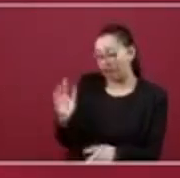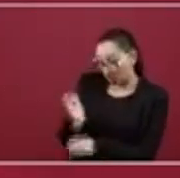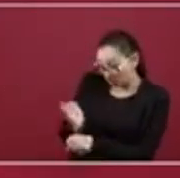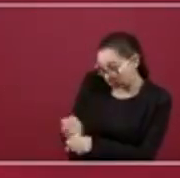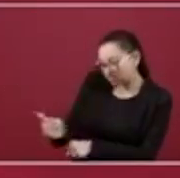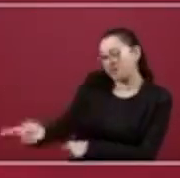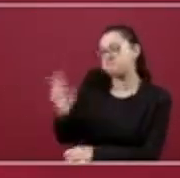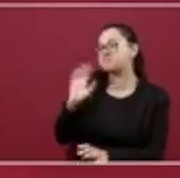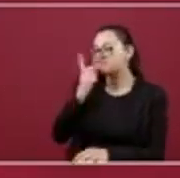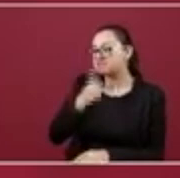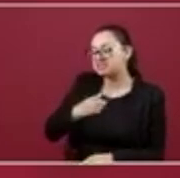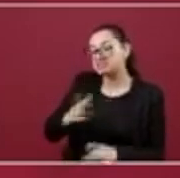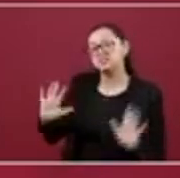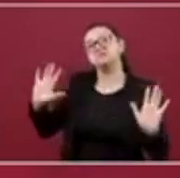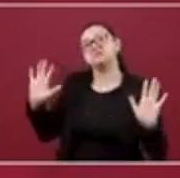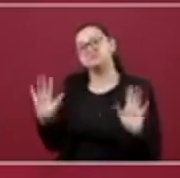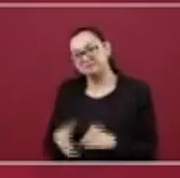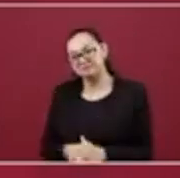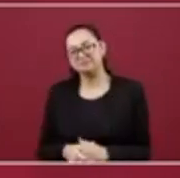Ya,